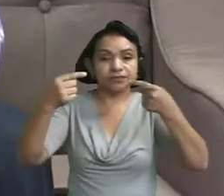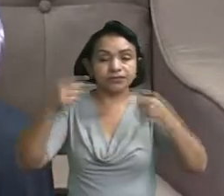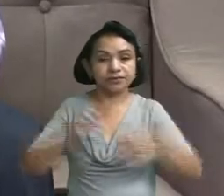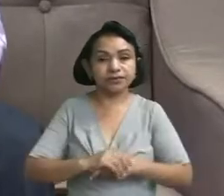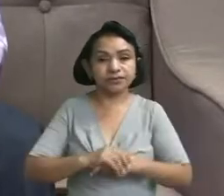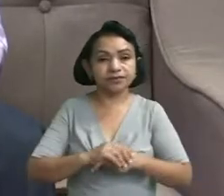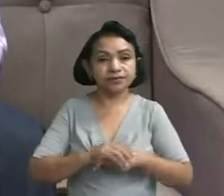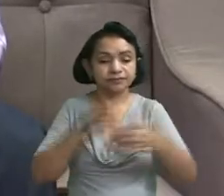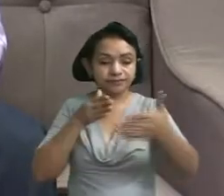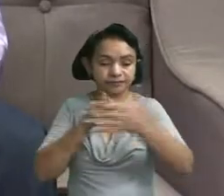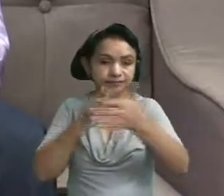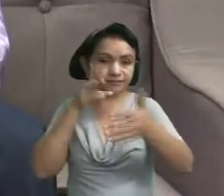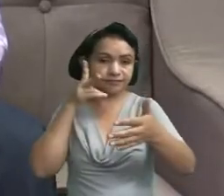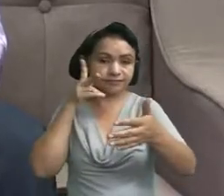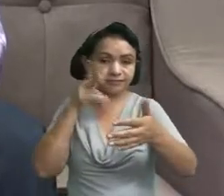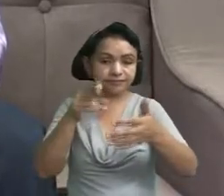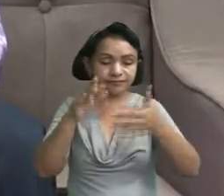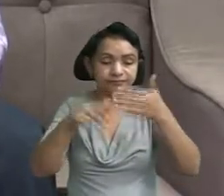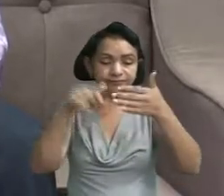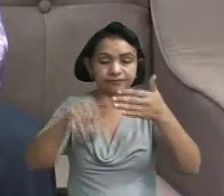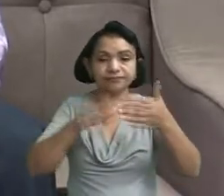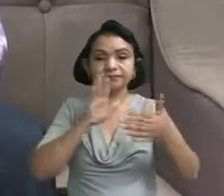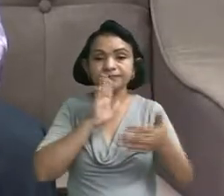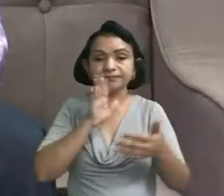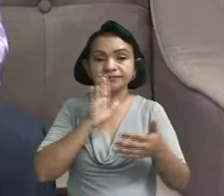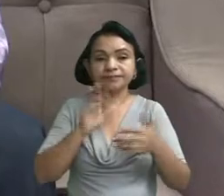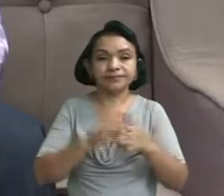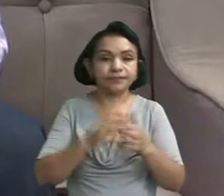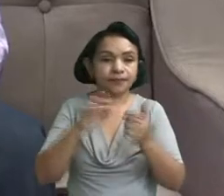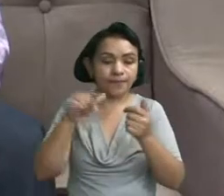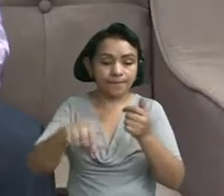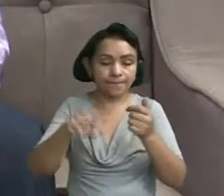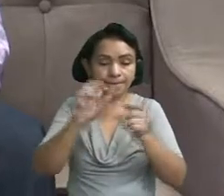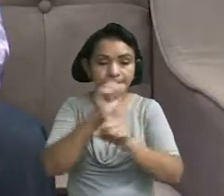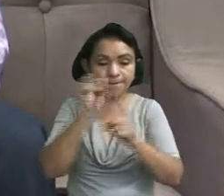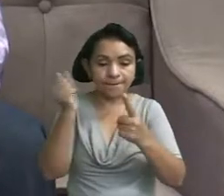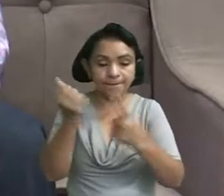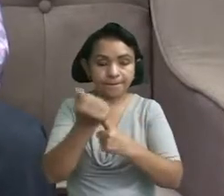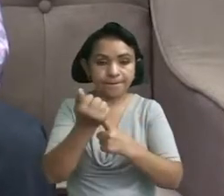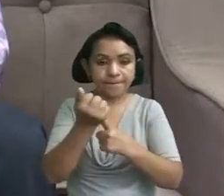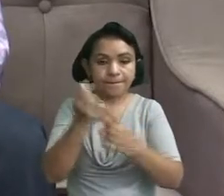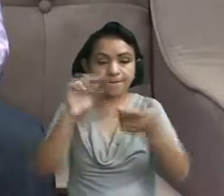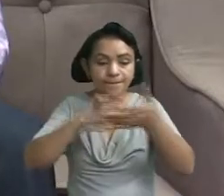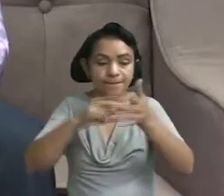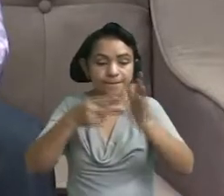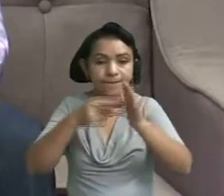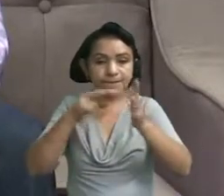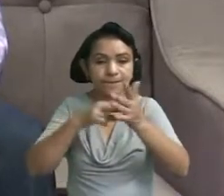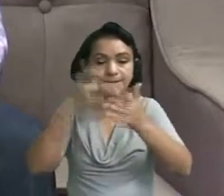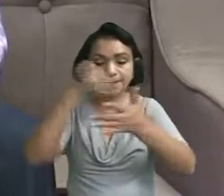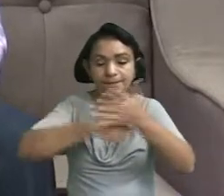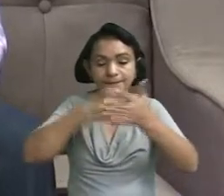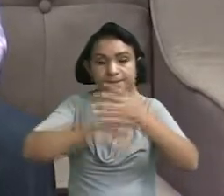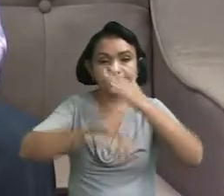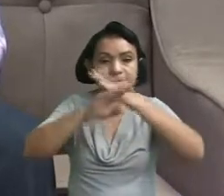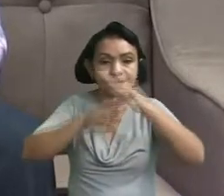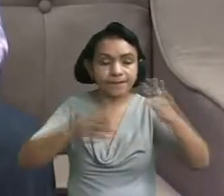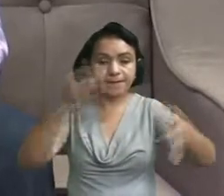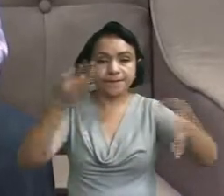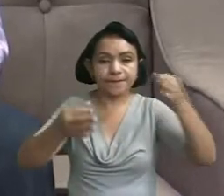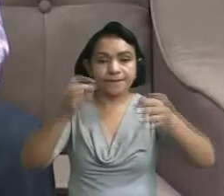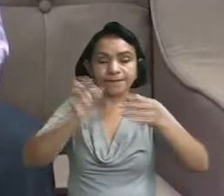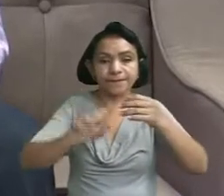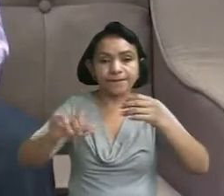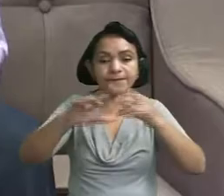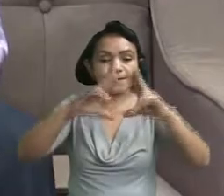arrebatados. Tenemos que hacer una pausa, pero nosotros hoy estamos conociendo en su programa desde el Parlamento lo que significa la defensa de la paz y la justicia